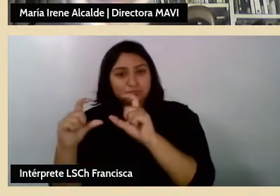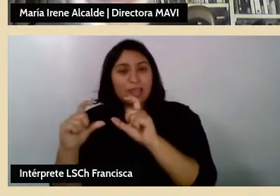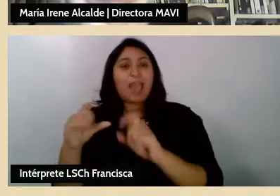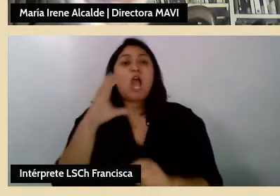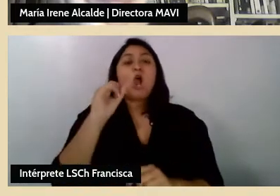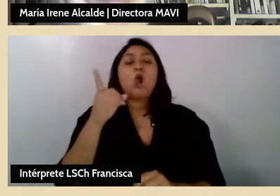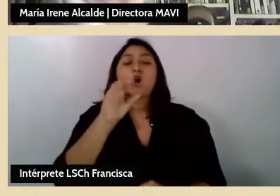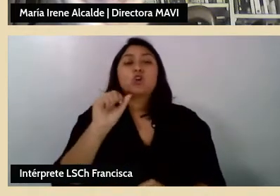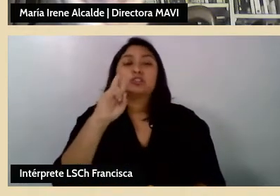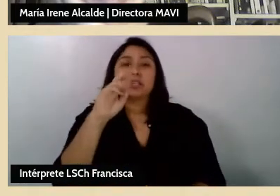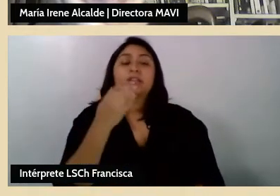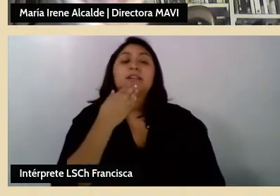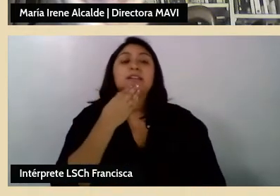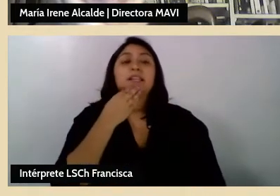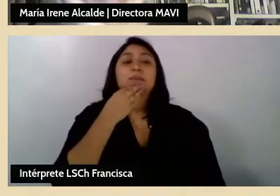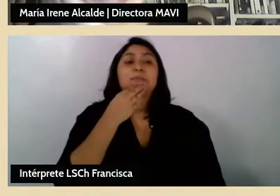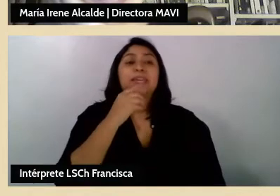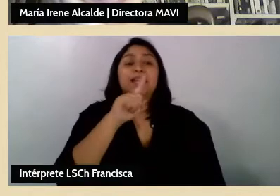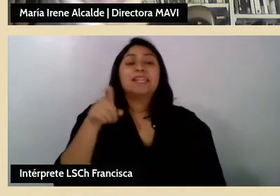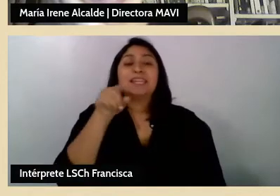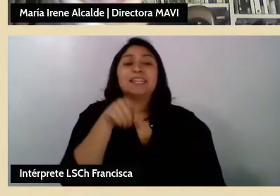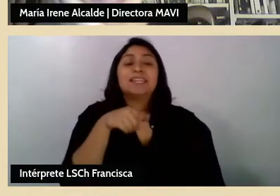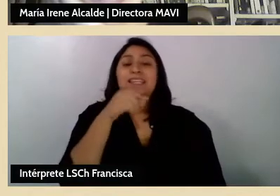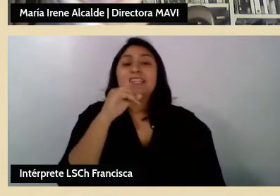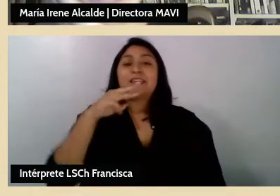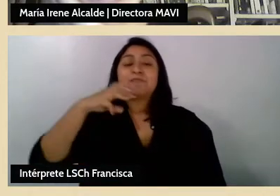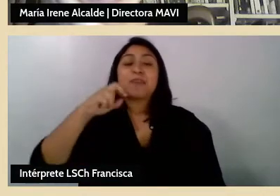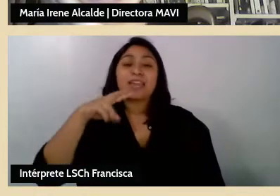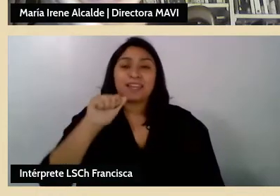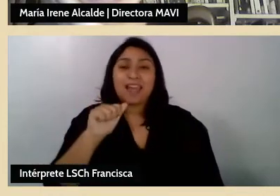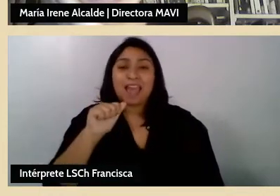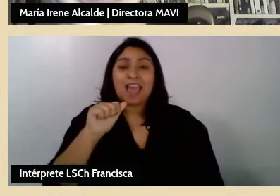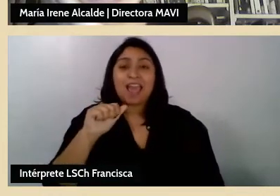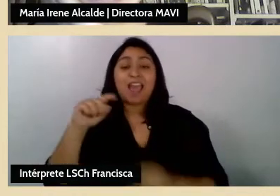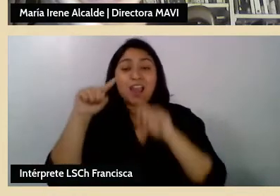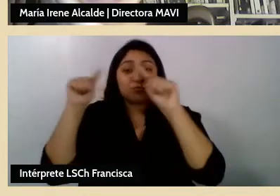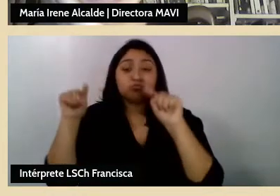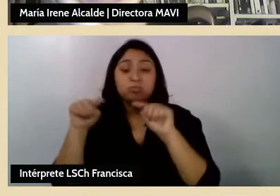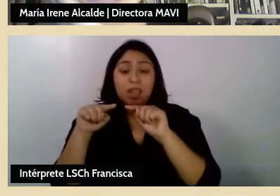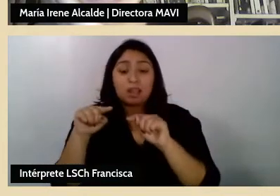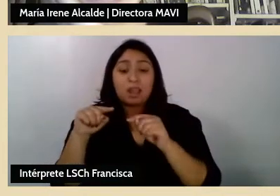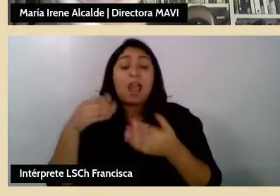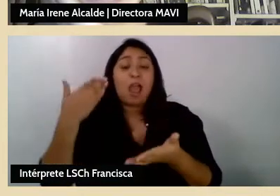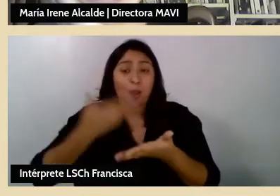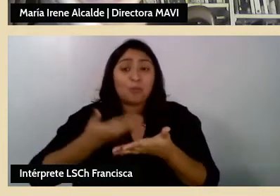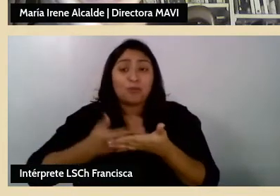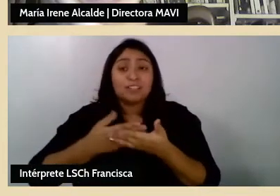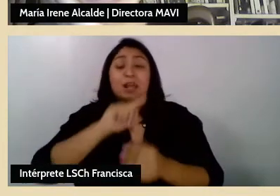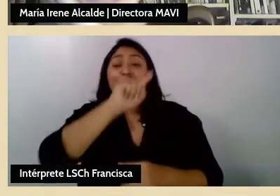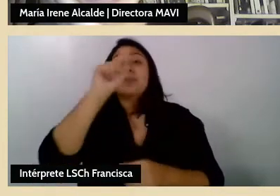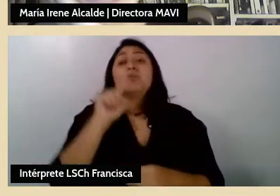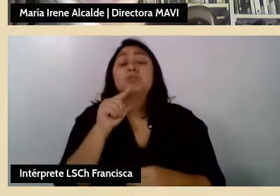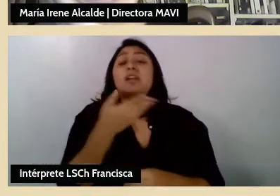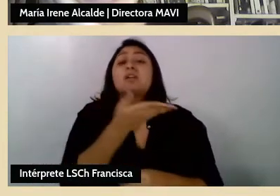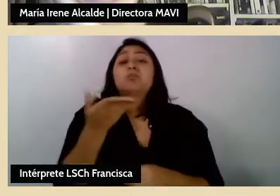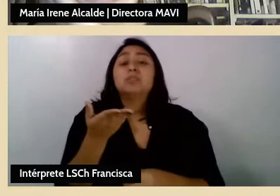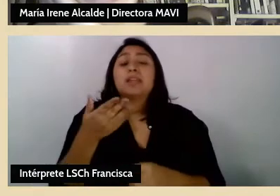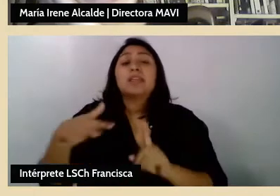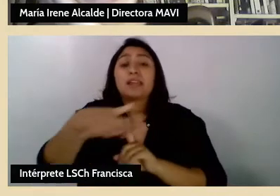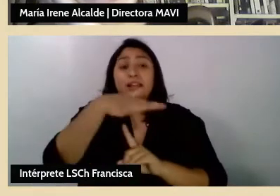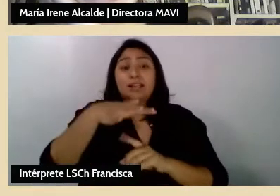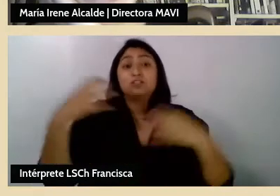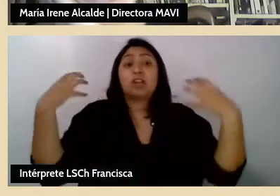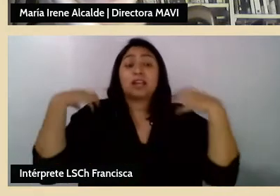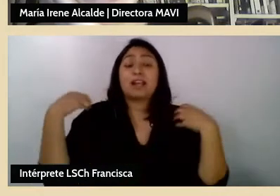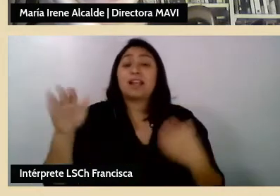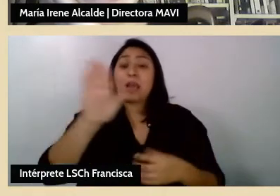sobre todo, que están en el mismo cuadro. Aprovechar esa instancia para preguntarles también a ustedes, bueno, en el caso de Jimena, encargada de mantención